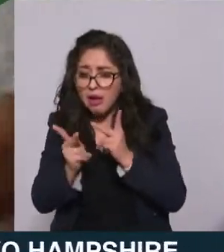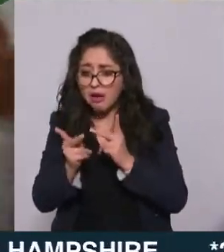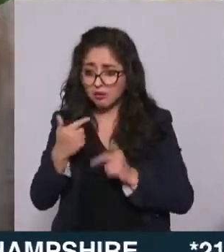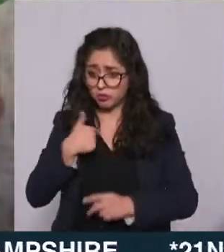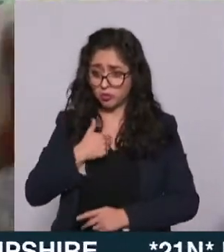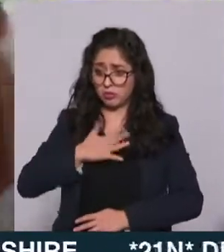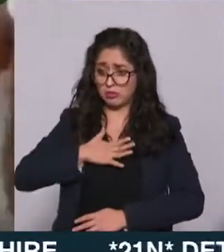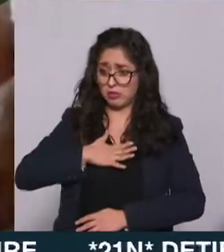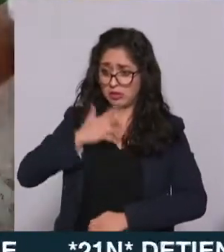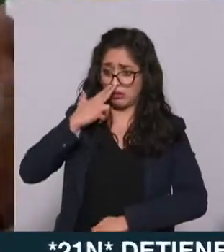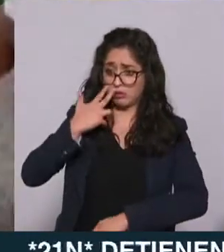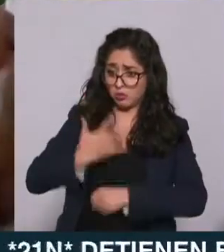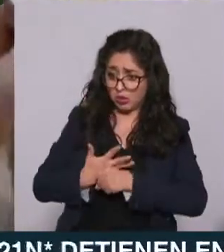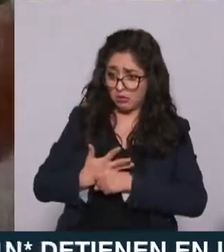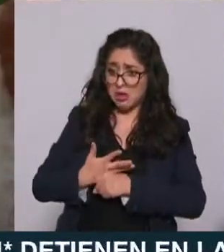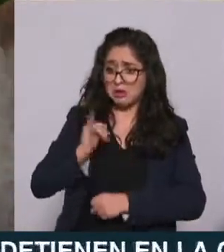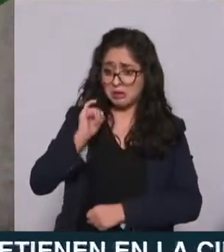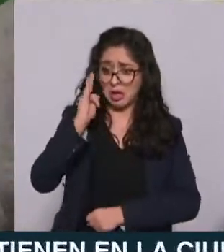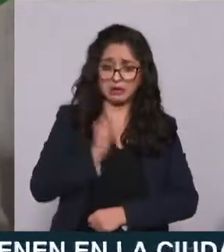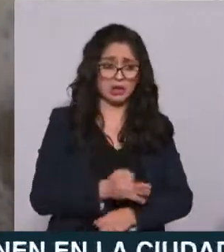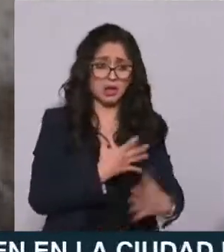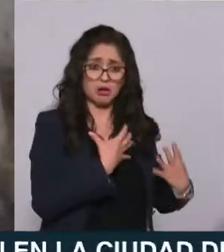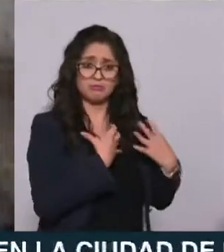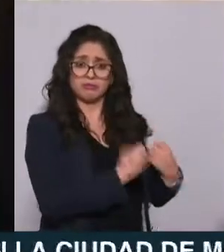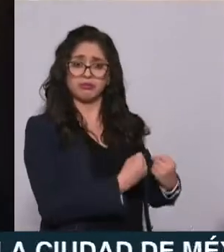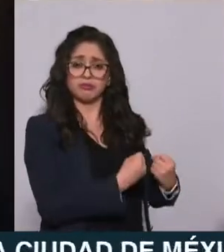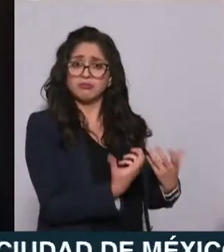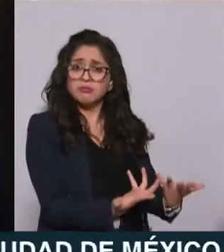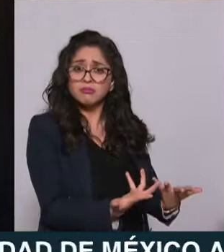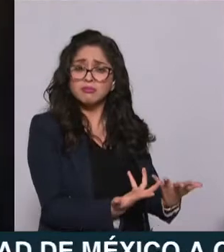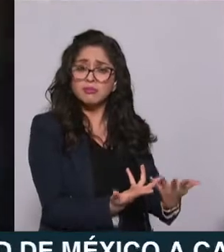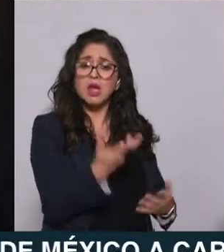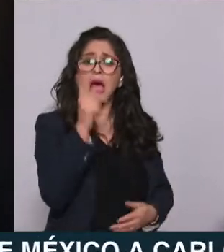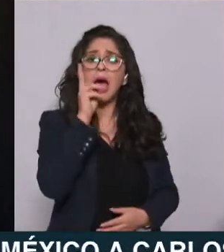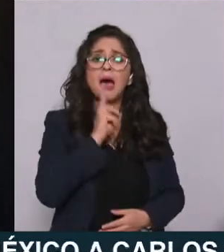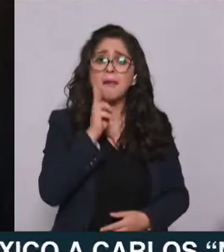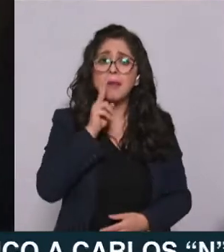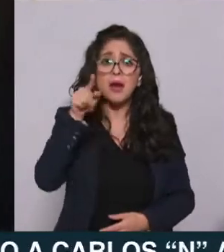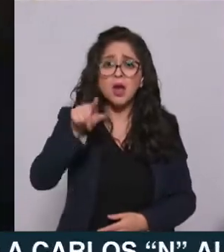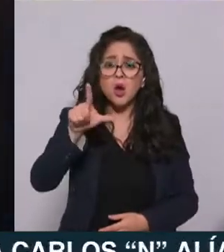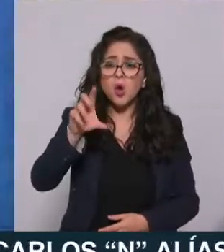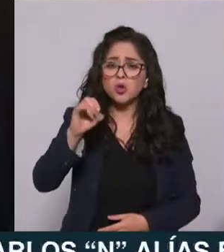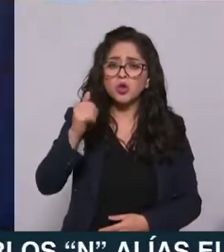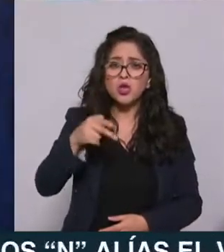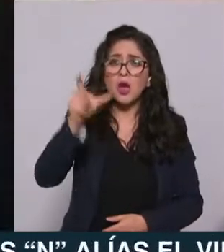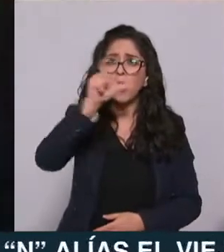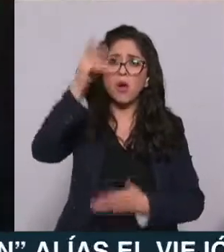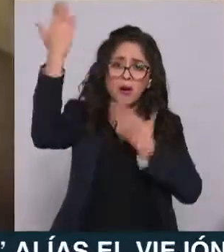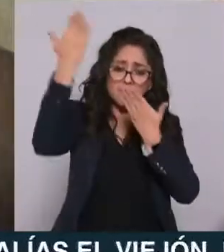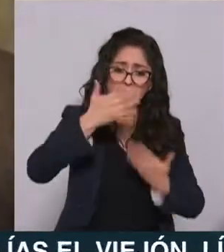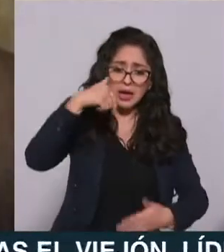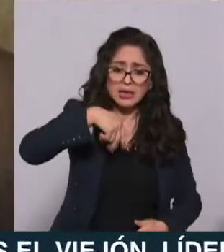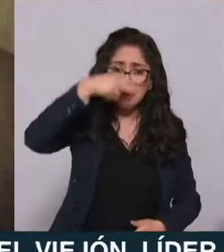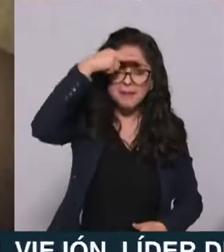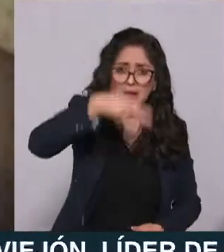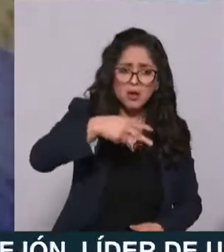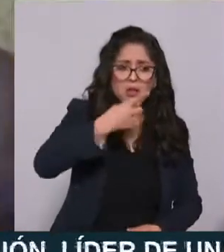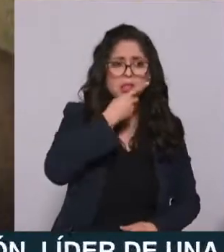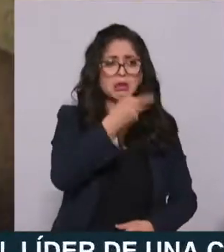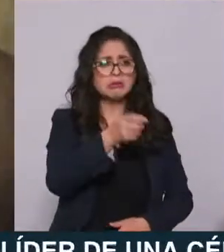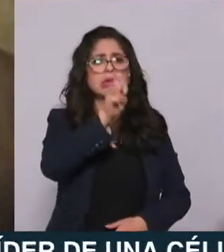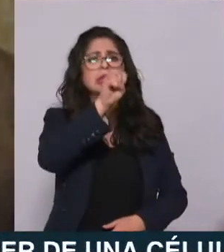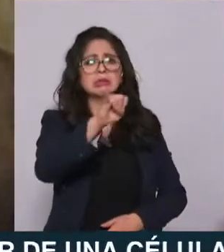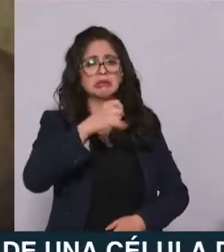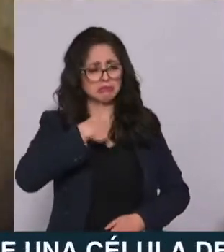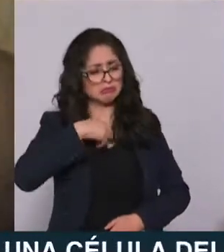tanto realmente Lozoya quiere enfrentar rápidamente los cargos en México. Puede optar por el litigio